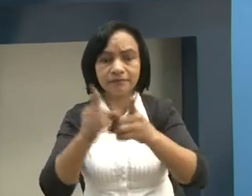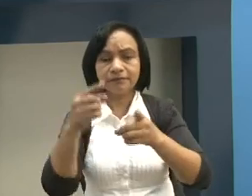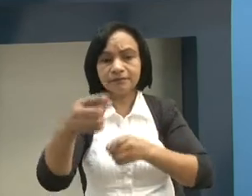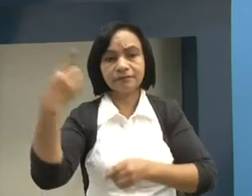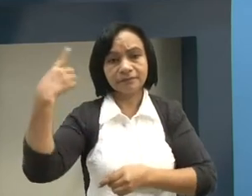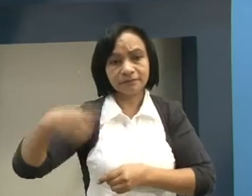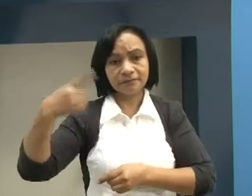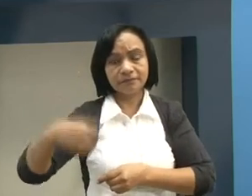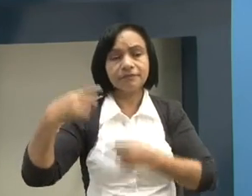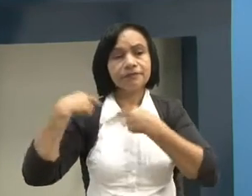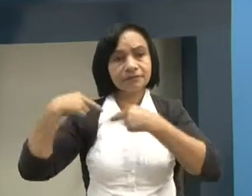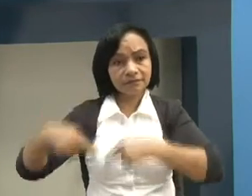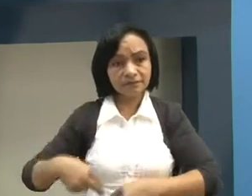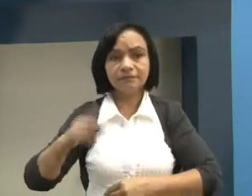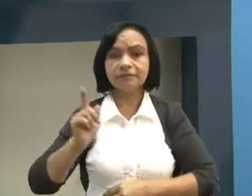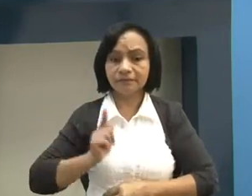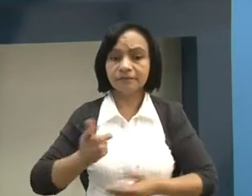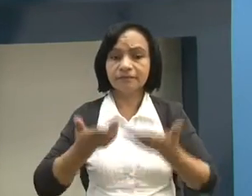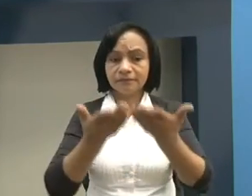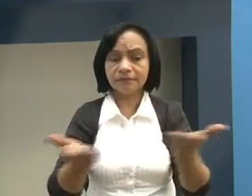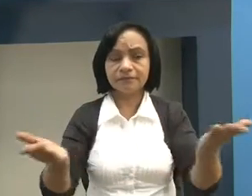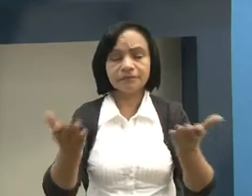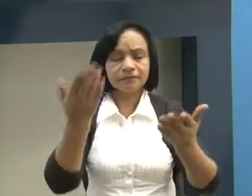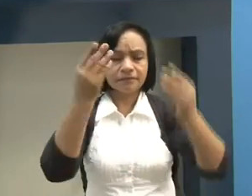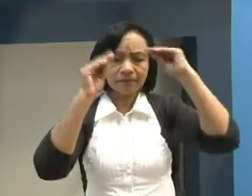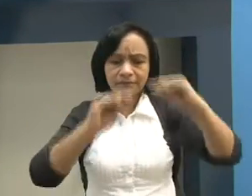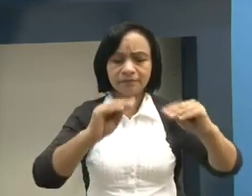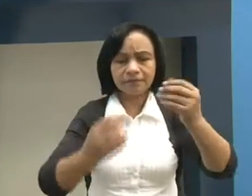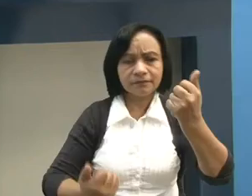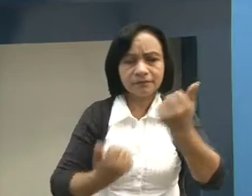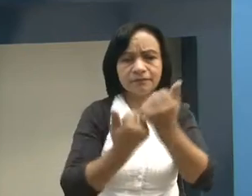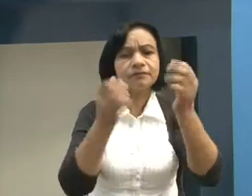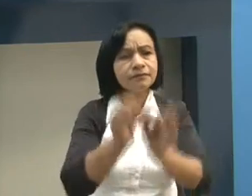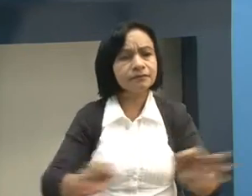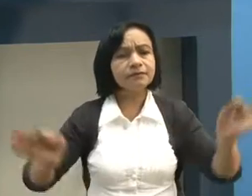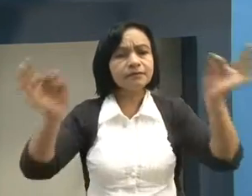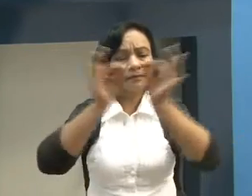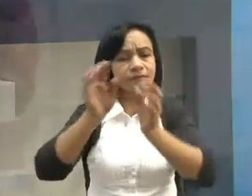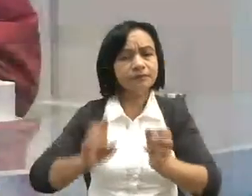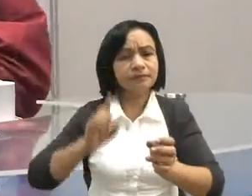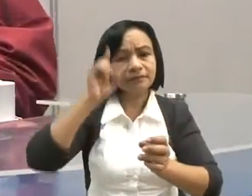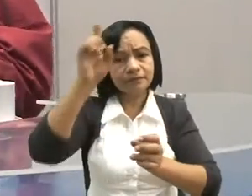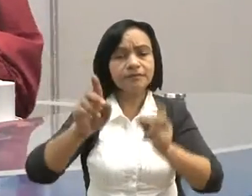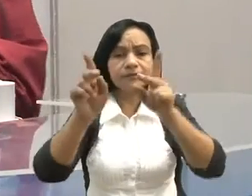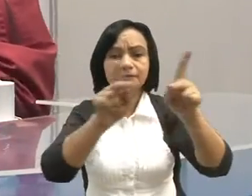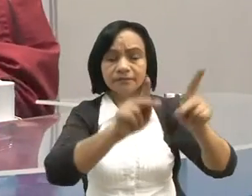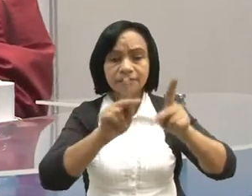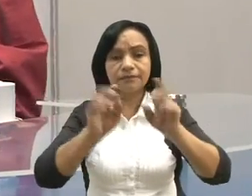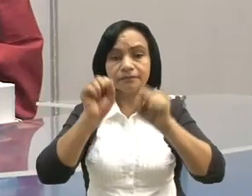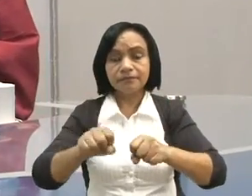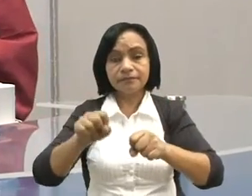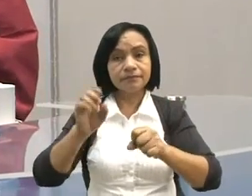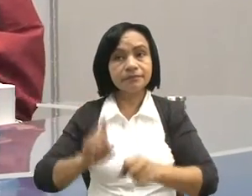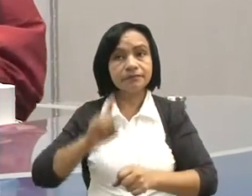derecho humano. Y que efectivamente la educación, como pilar fundamental, ¿verdad?, del desarrollo de las personas para poder desarrollar